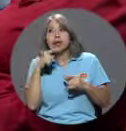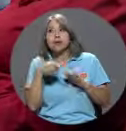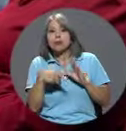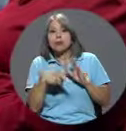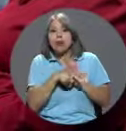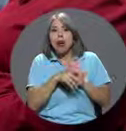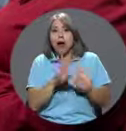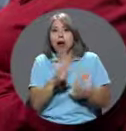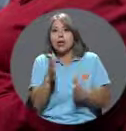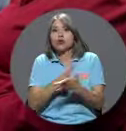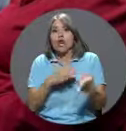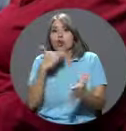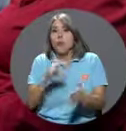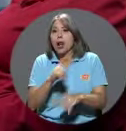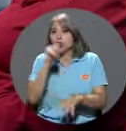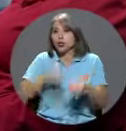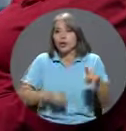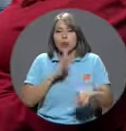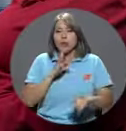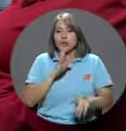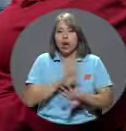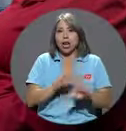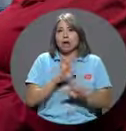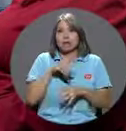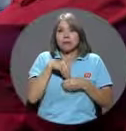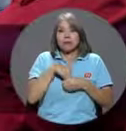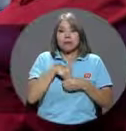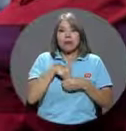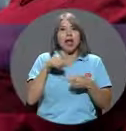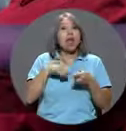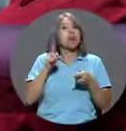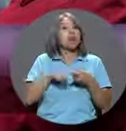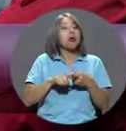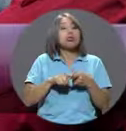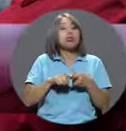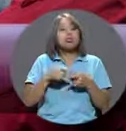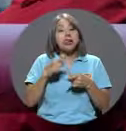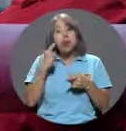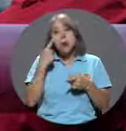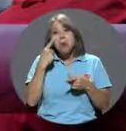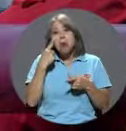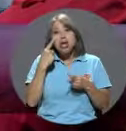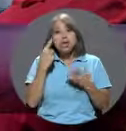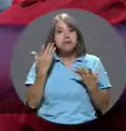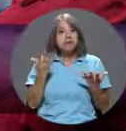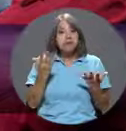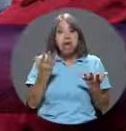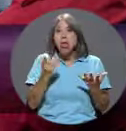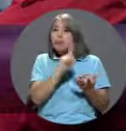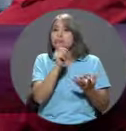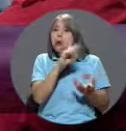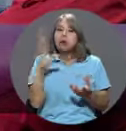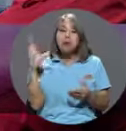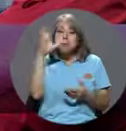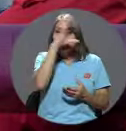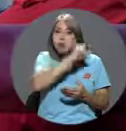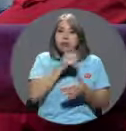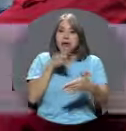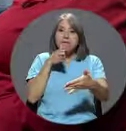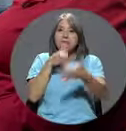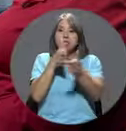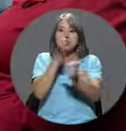fuera algo tan malo que no se puede mencionar. Y entonces se minimiza la afectación psicológica que la persona